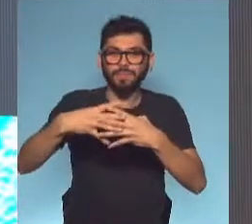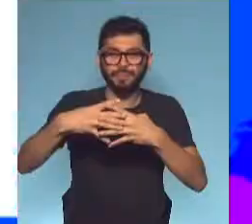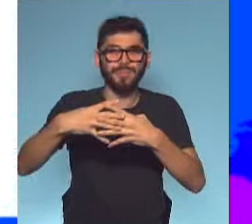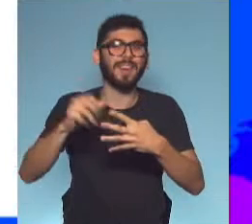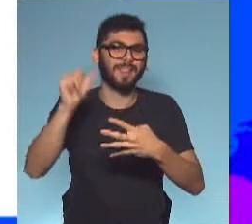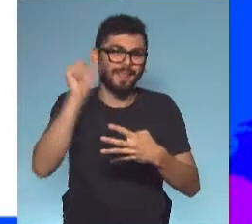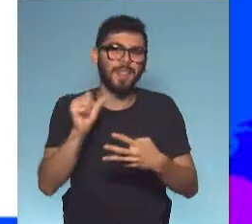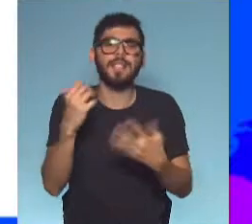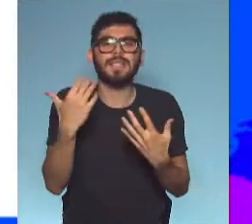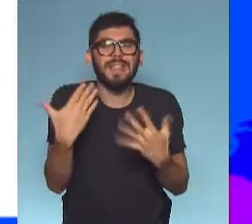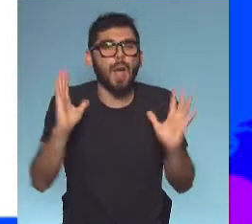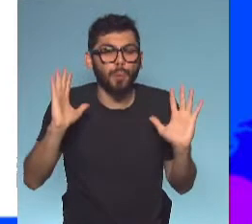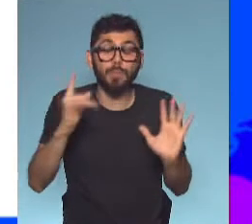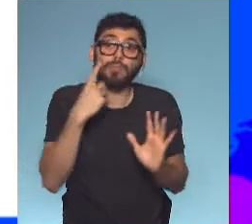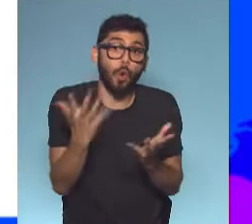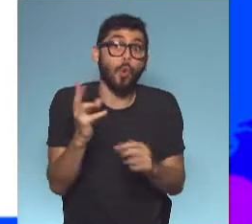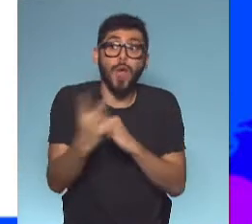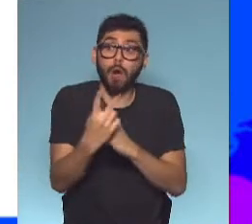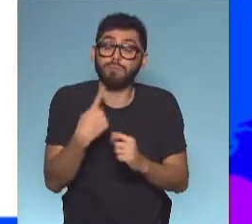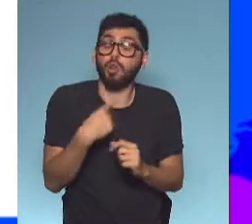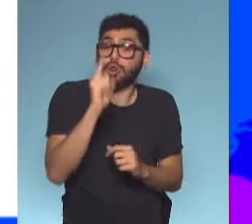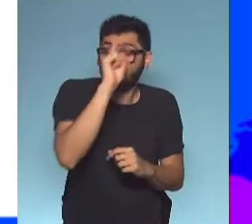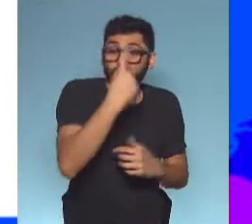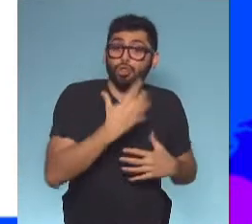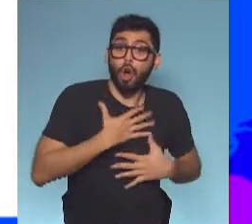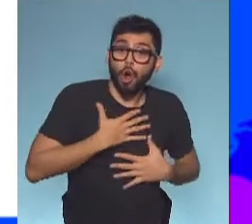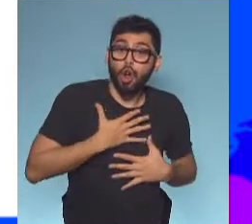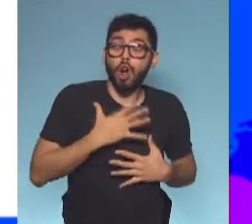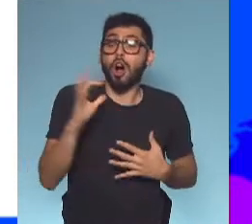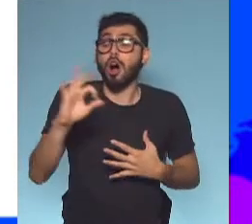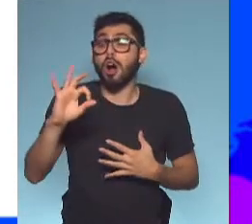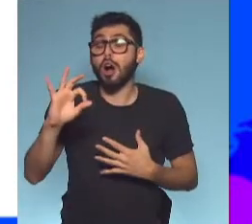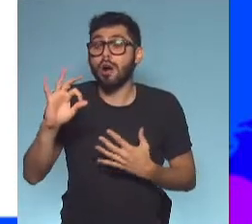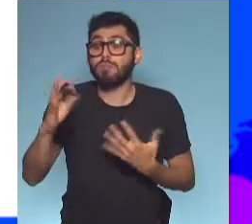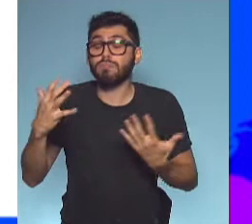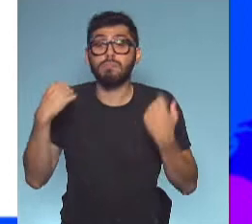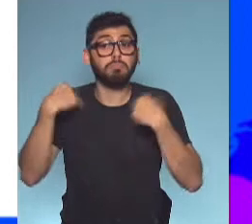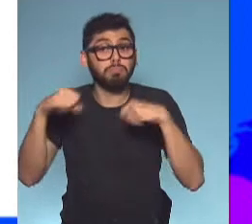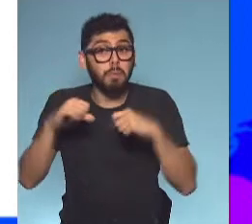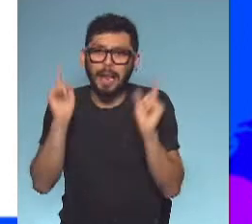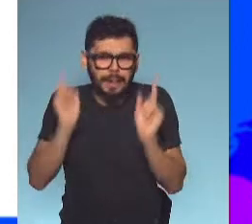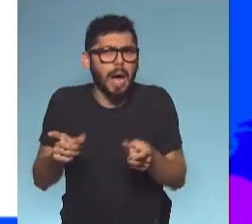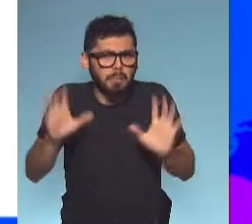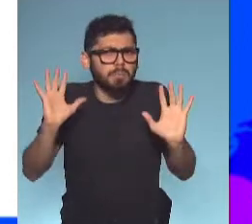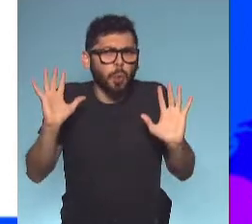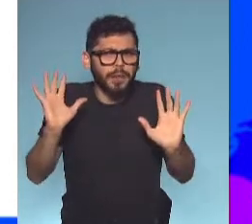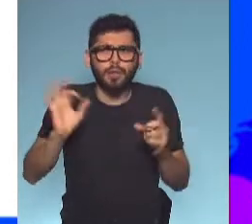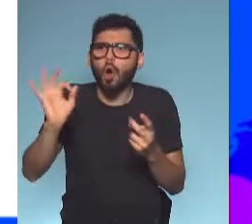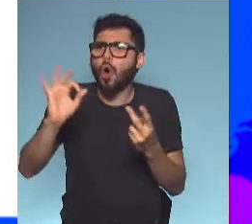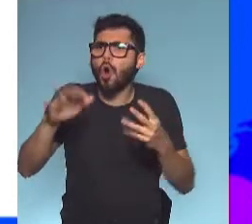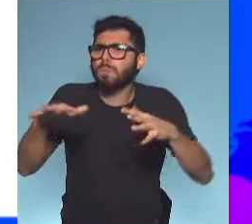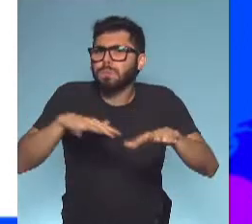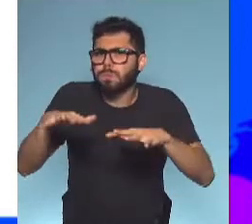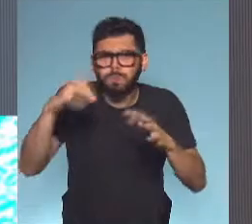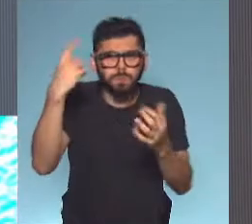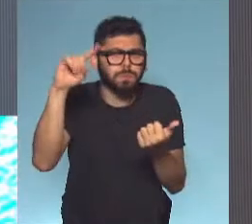cuidado cuando tenemos, nos damos autoplacer, claro, cuando estamos haciendo alguna actividad física también, porque nos puede pasar, o cualquier otra actividad que te